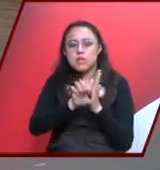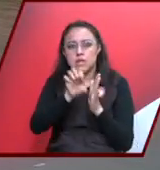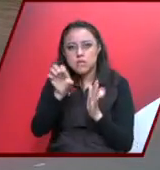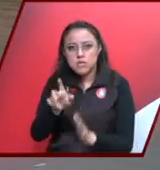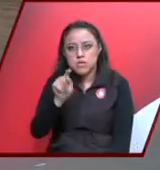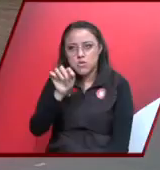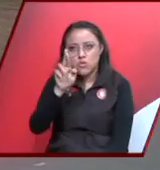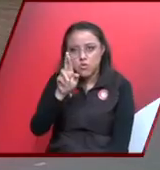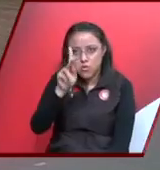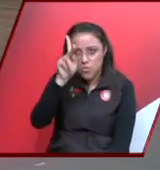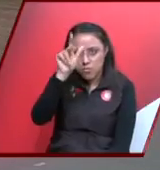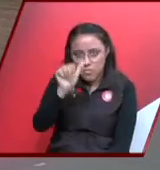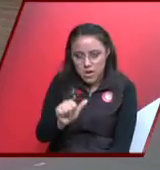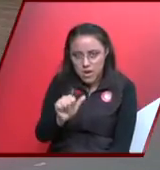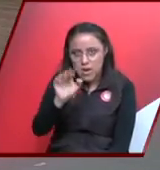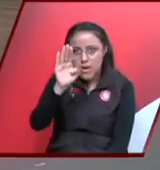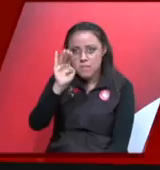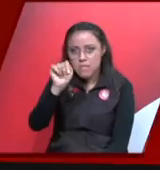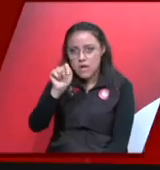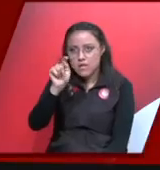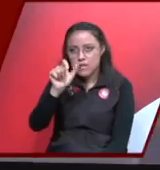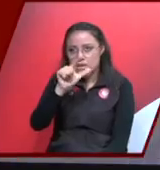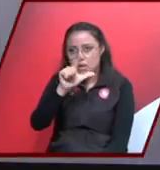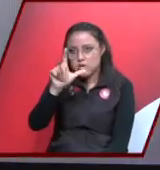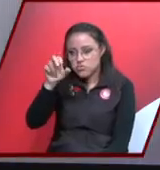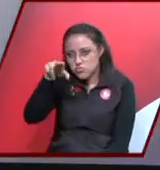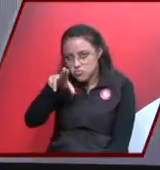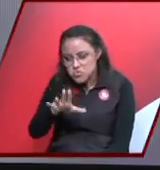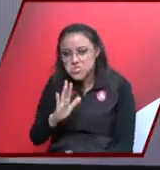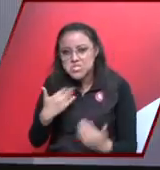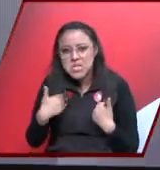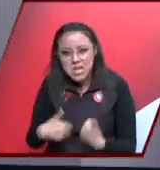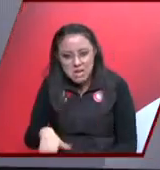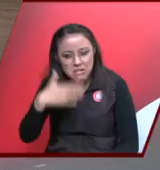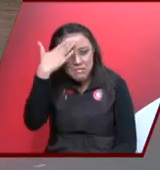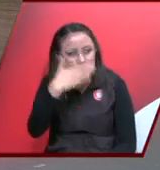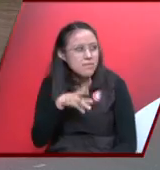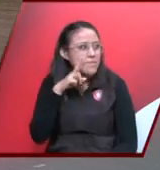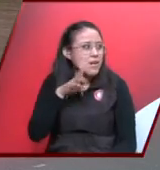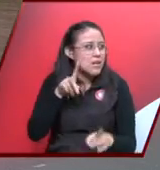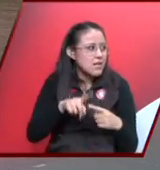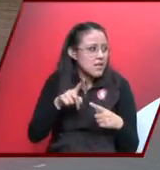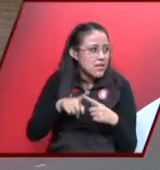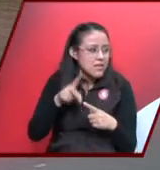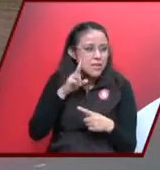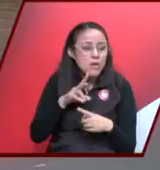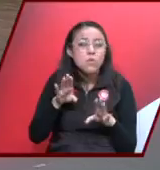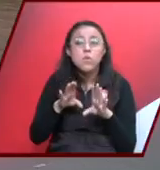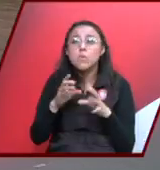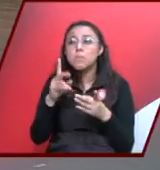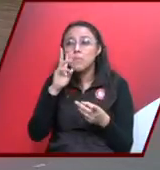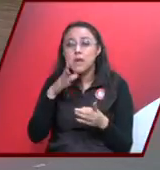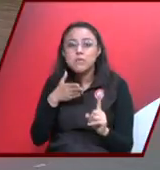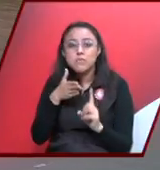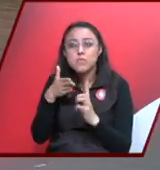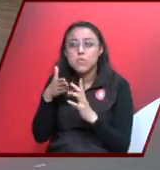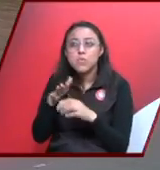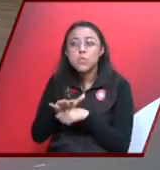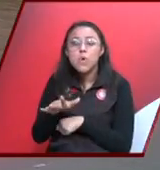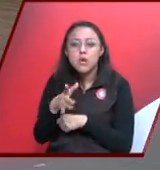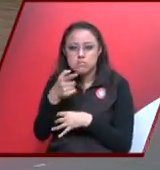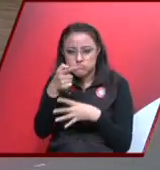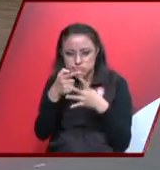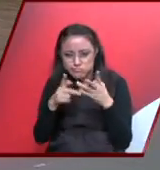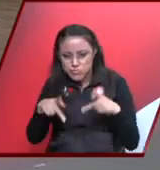¿no? Y analiza el terreno y después analiza a tu contrincante. Y ubica perfectamente sus